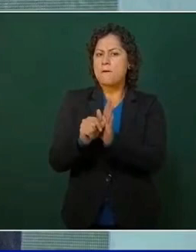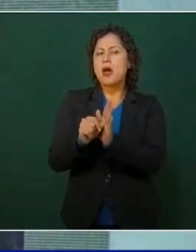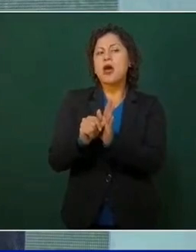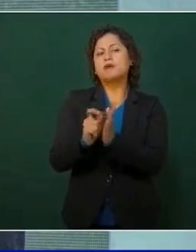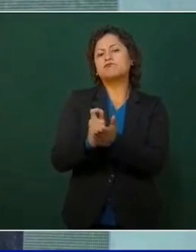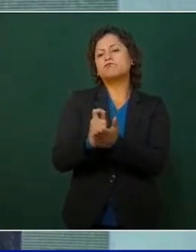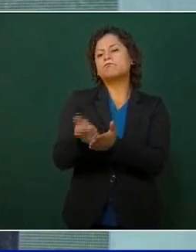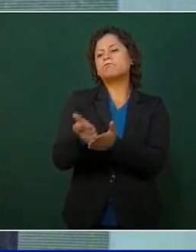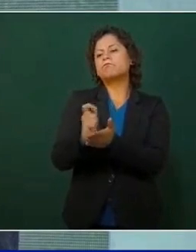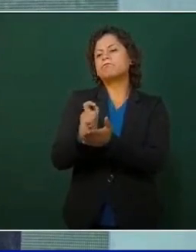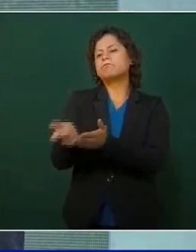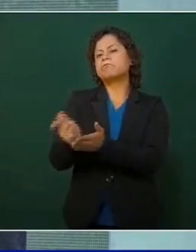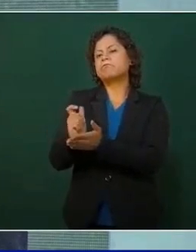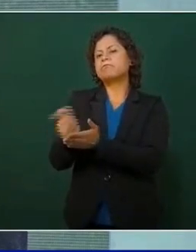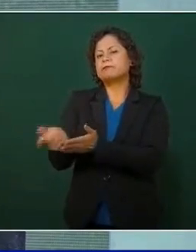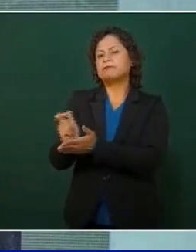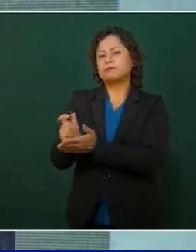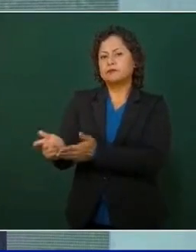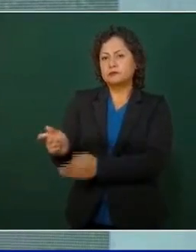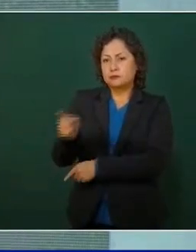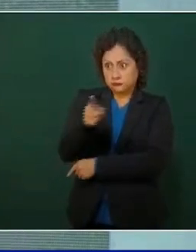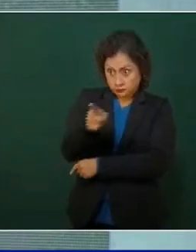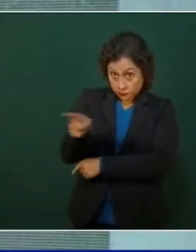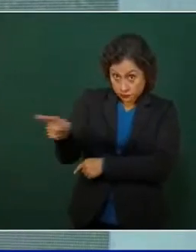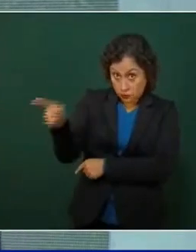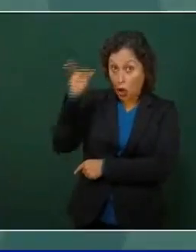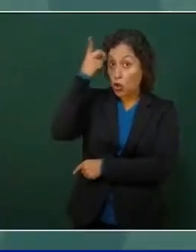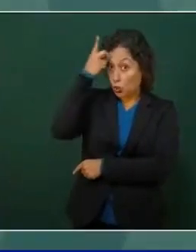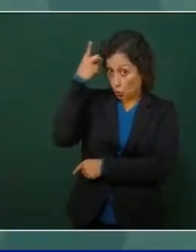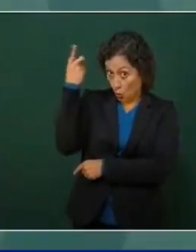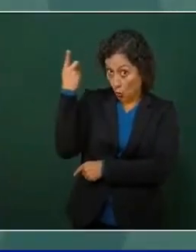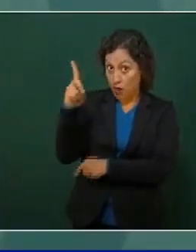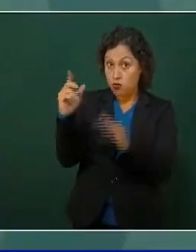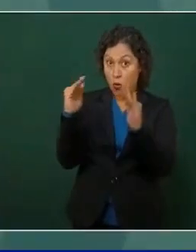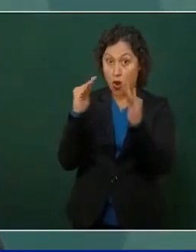de residencias y de